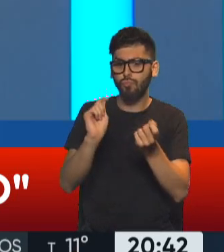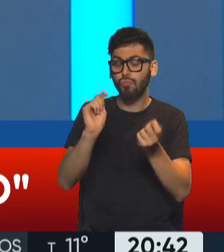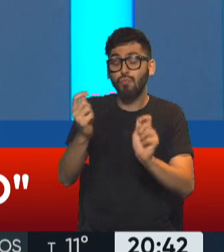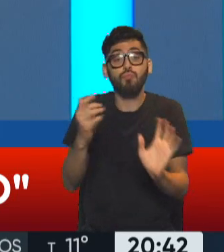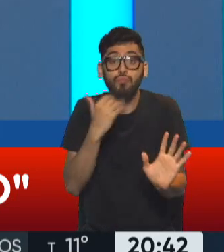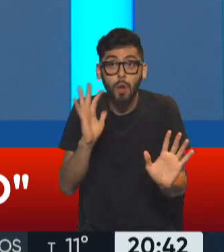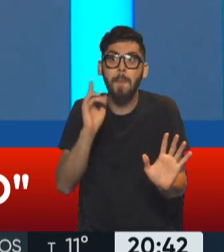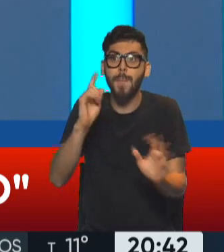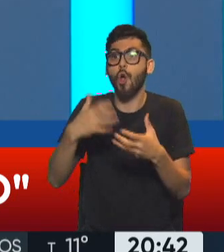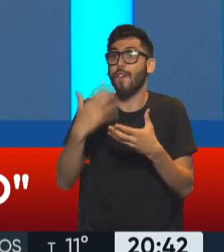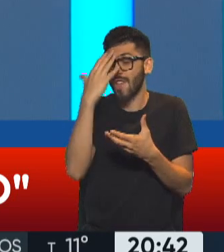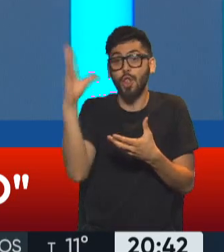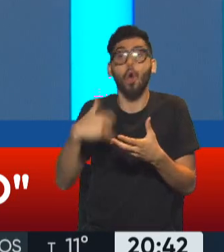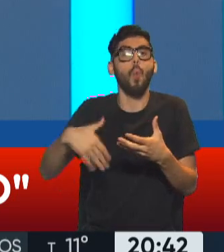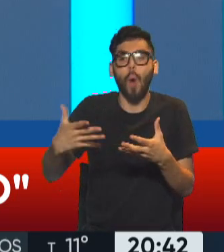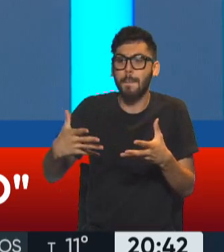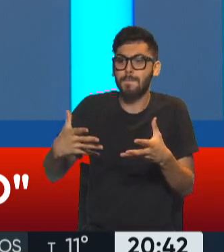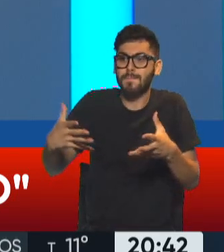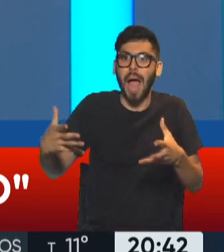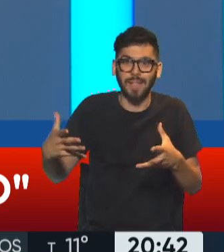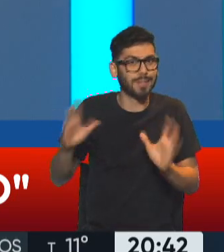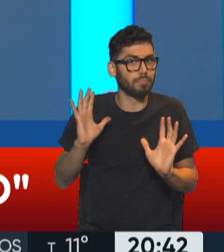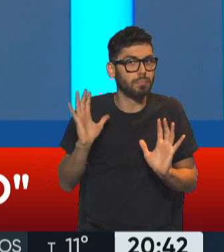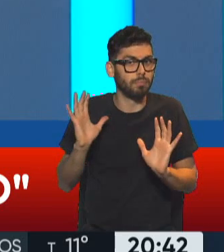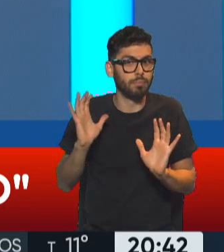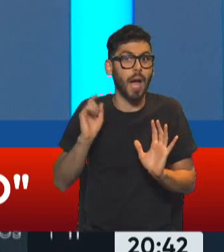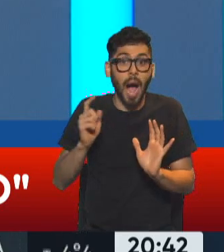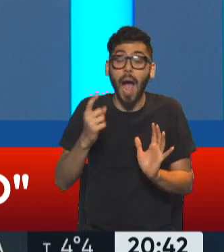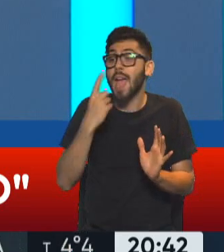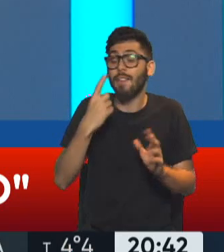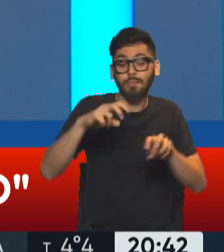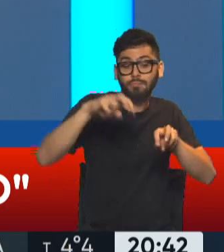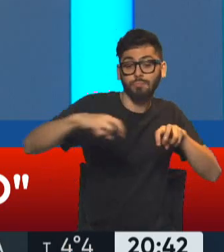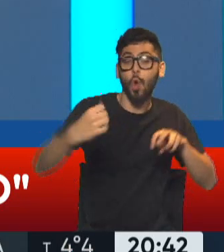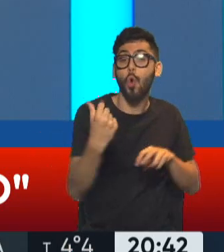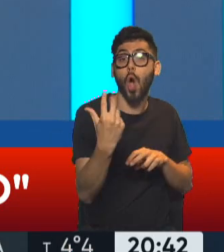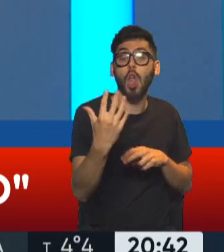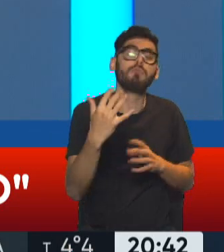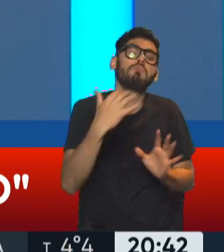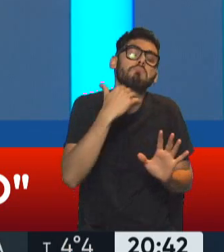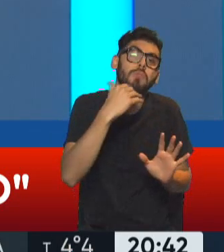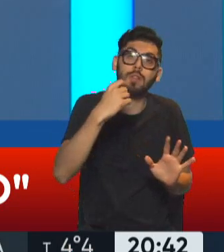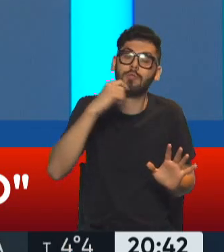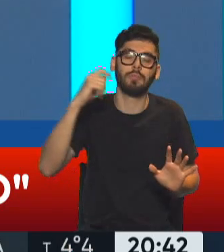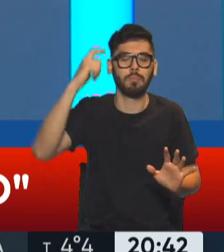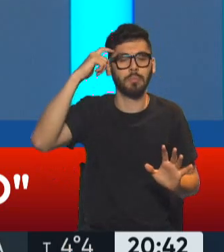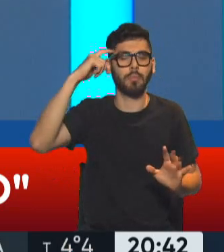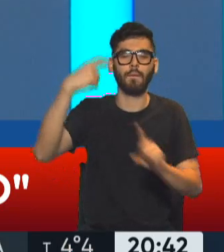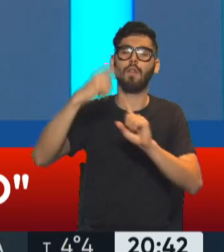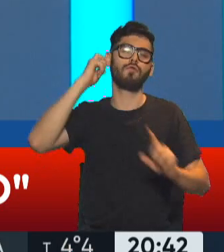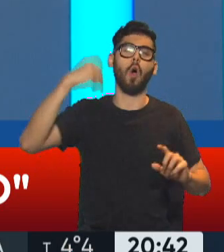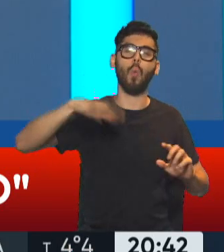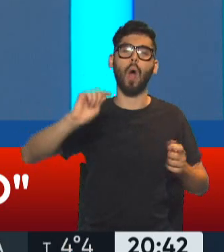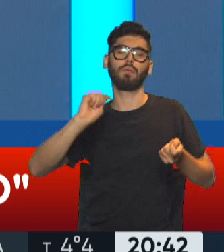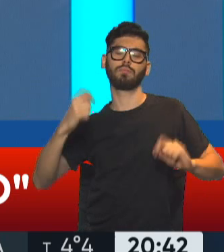a crecer y ese crecimiento nos va a mostrar la cantidad de bancas. No soy tan exitista para pensar que podemos dar vuelta a la elección. Lo que digo es,